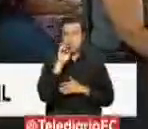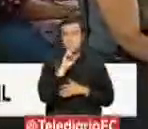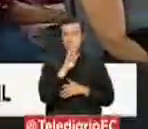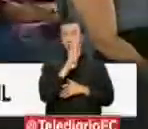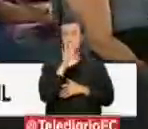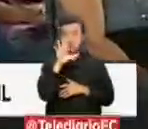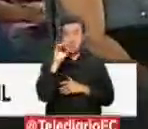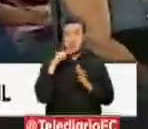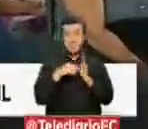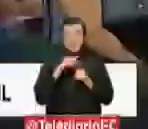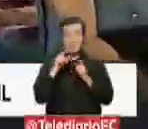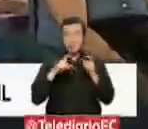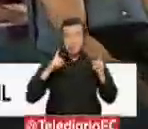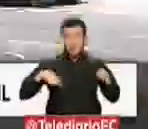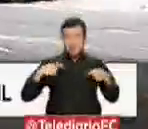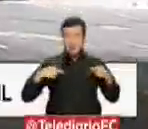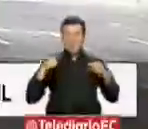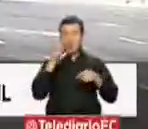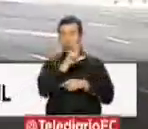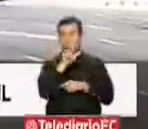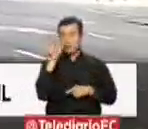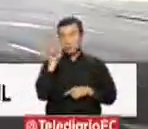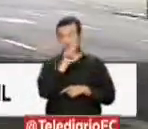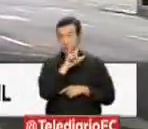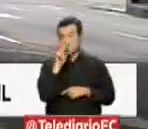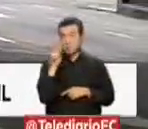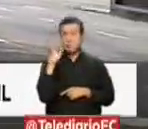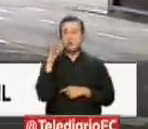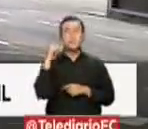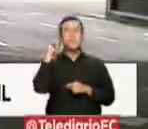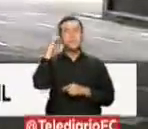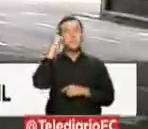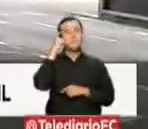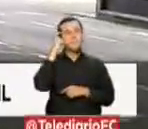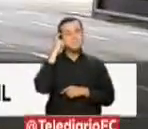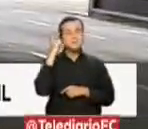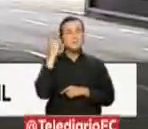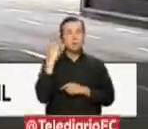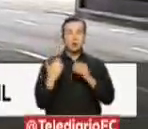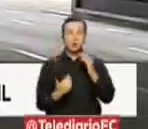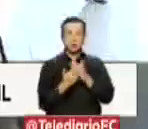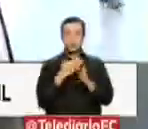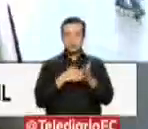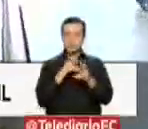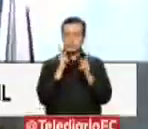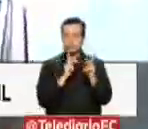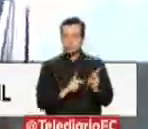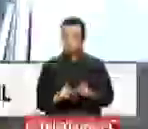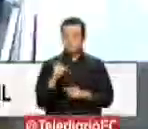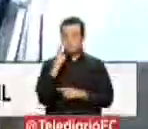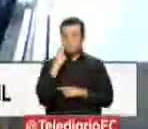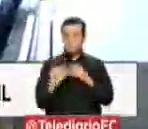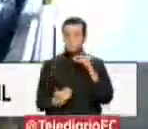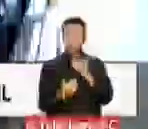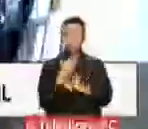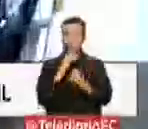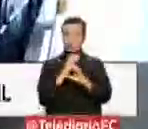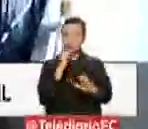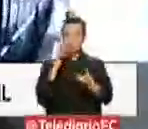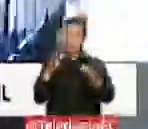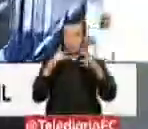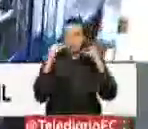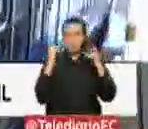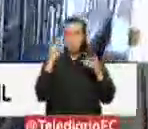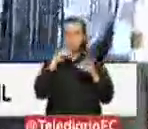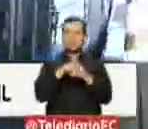450.000 usuarios que se transportan de lunes a viernes, el consorcio Metroquil implementa un plan piloto con un bus climatizado que tiene